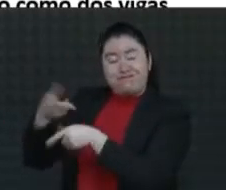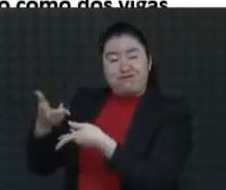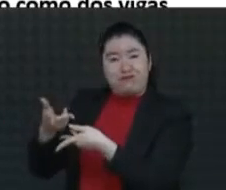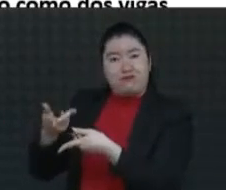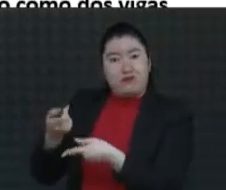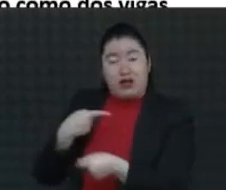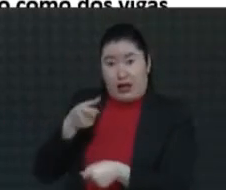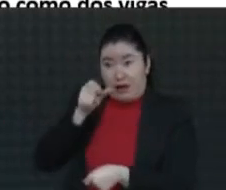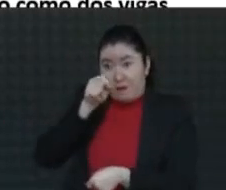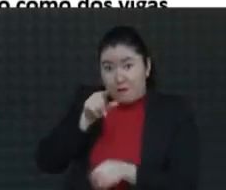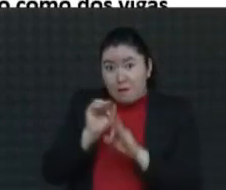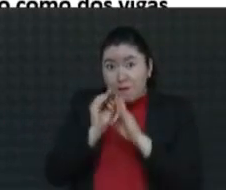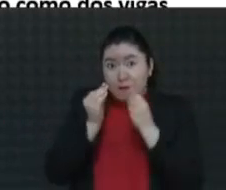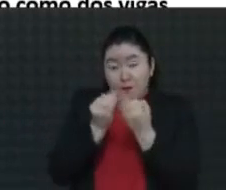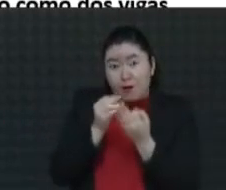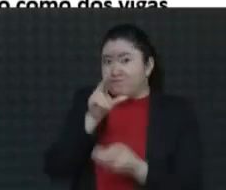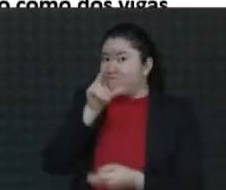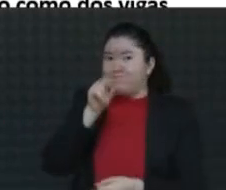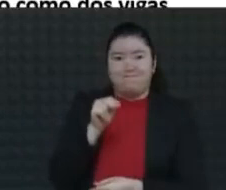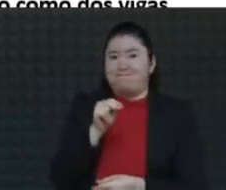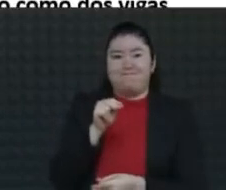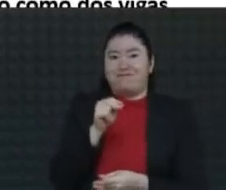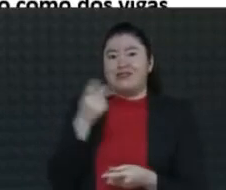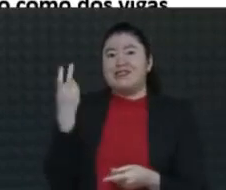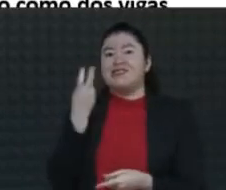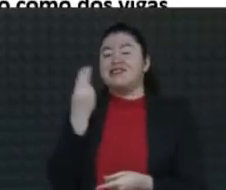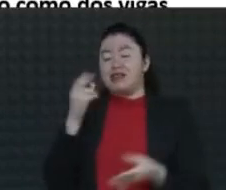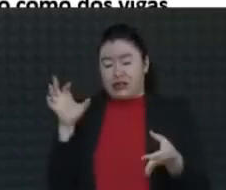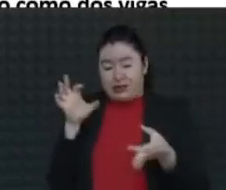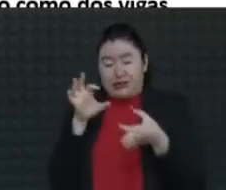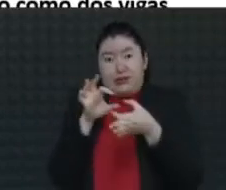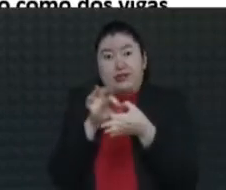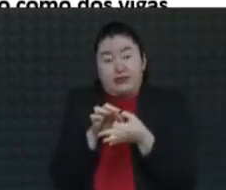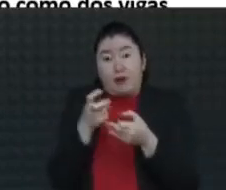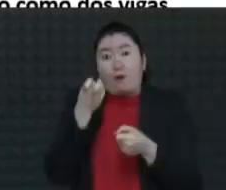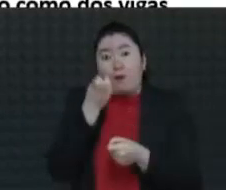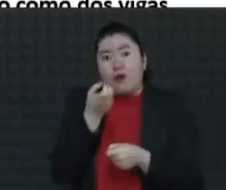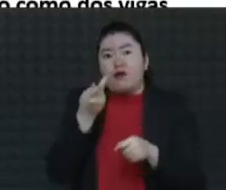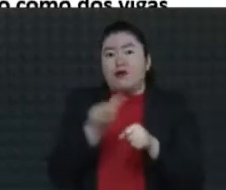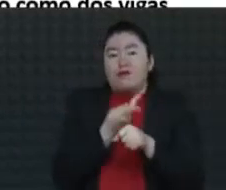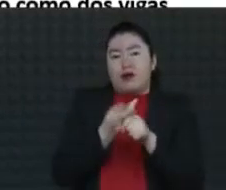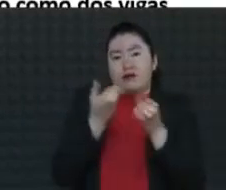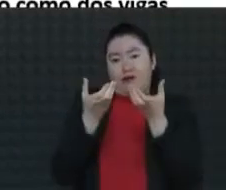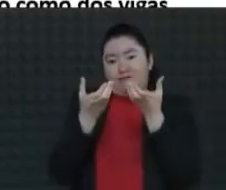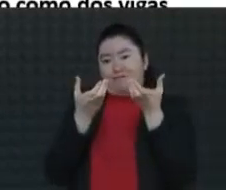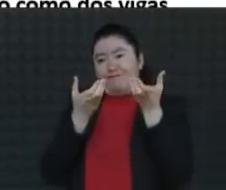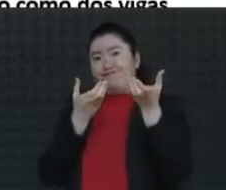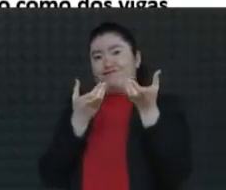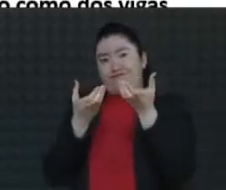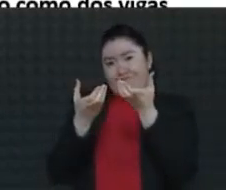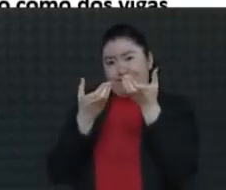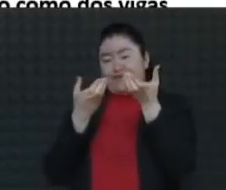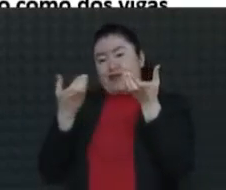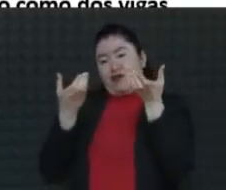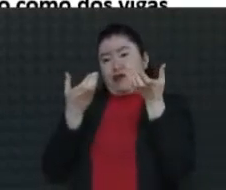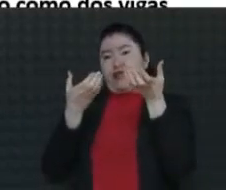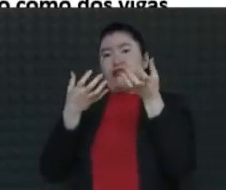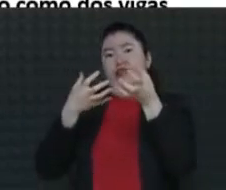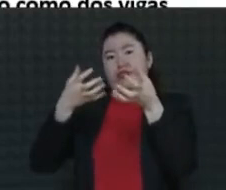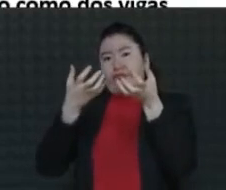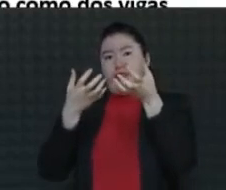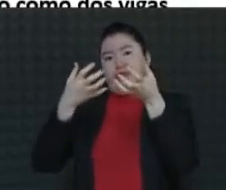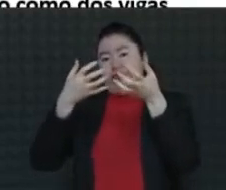estaban diseñadas. Lo anterior creó condiciones que llevaron a la distorsión del marco transversal central y